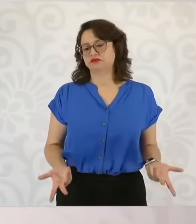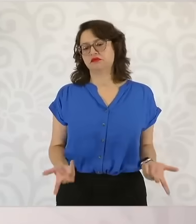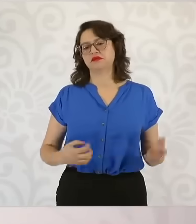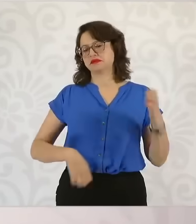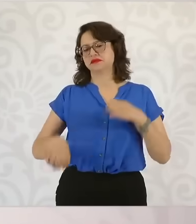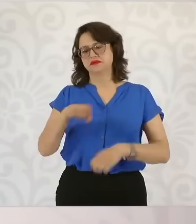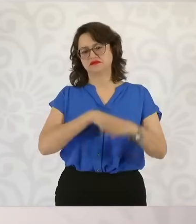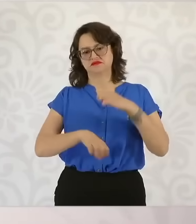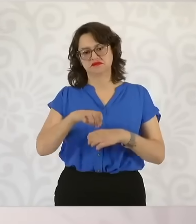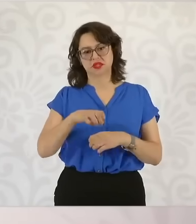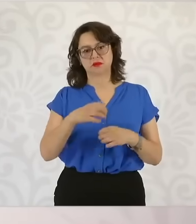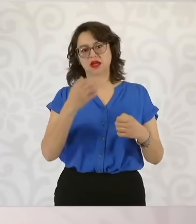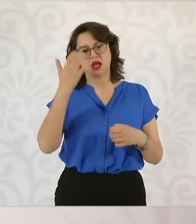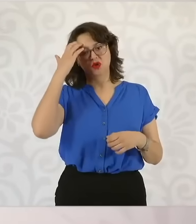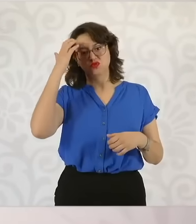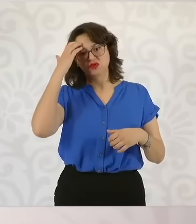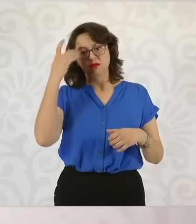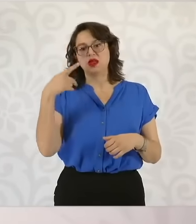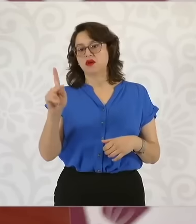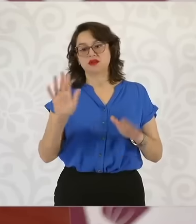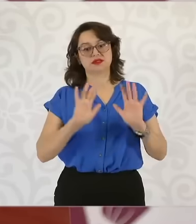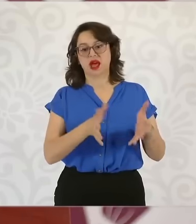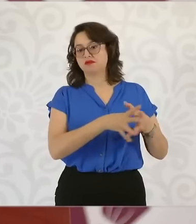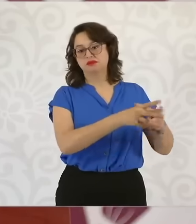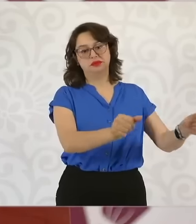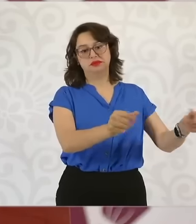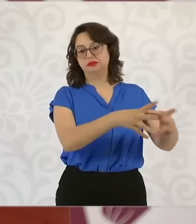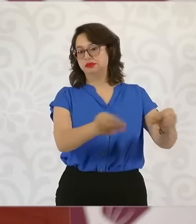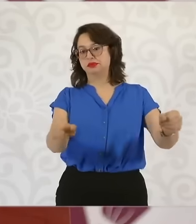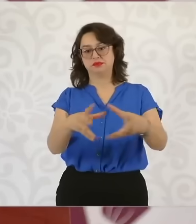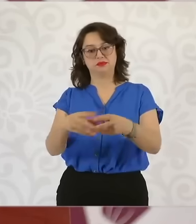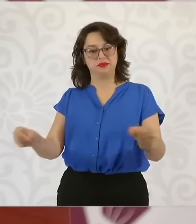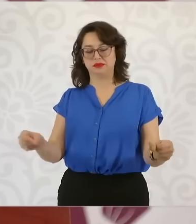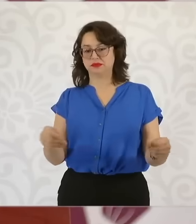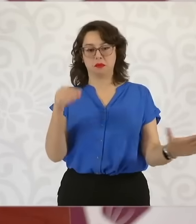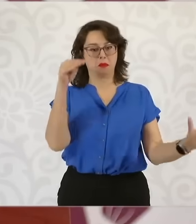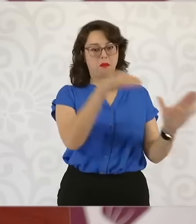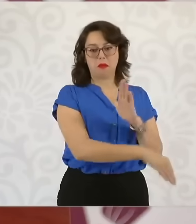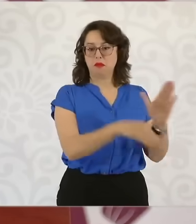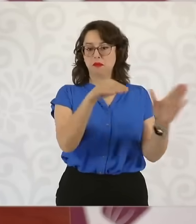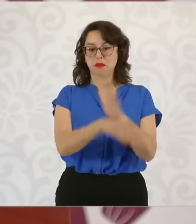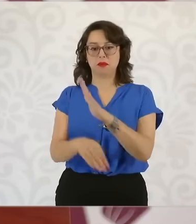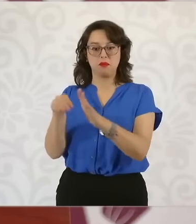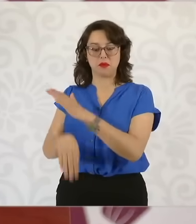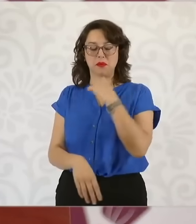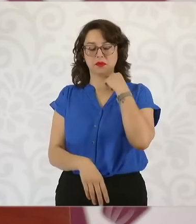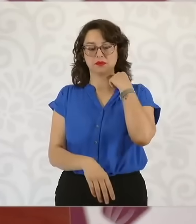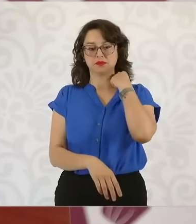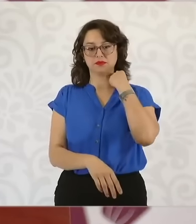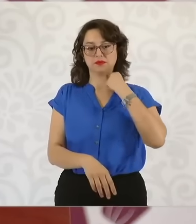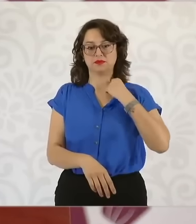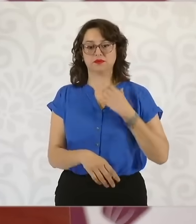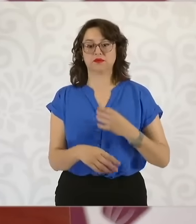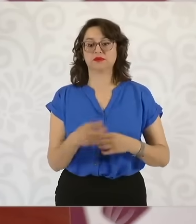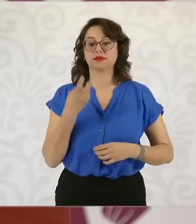conocidas porque ya no existen, ya no están operando. Estas empresas se hicieron para